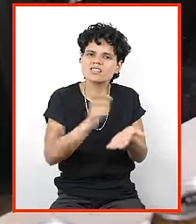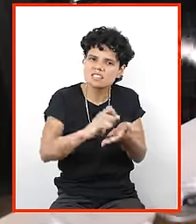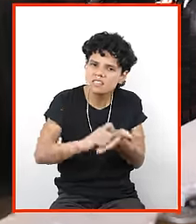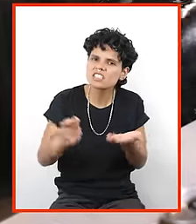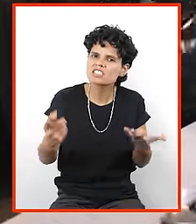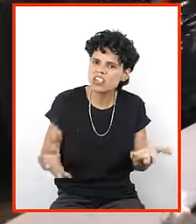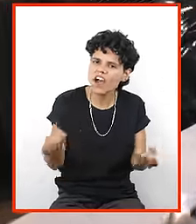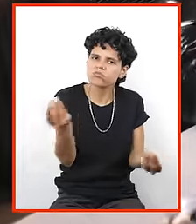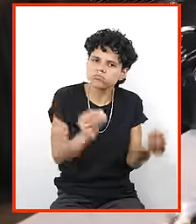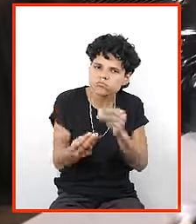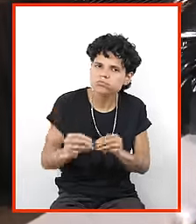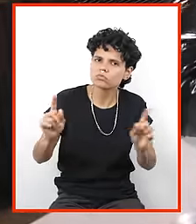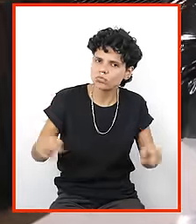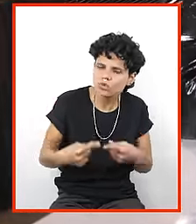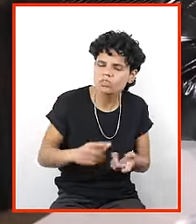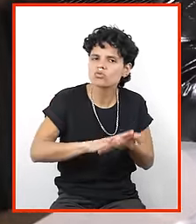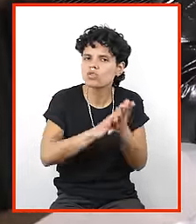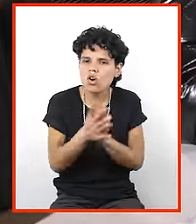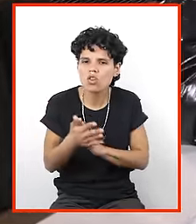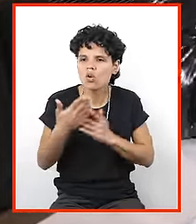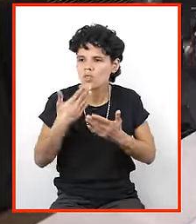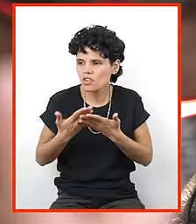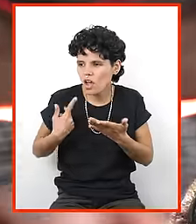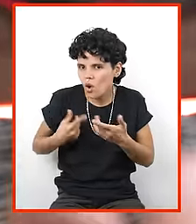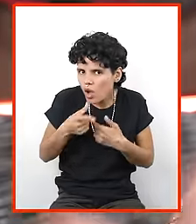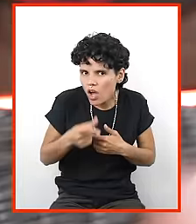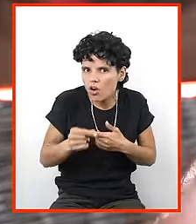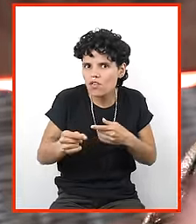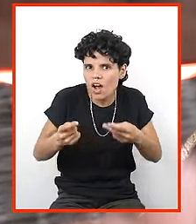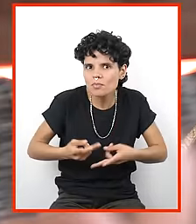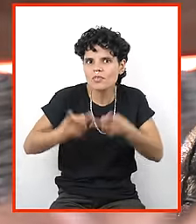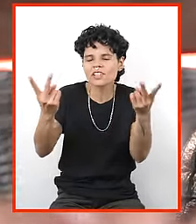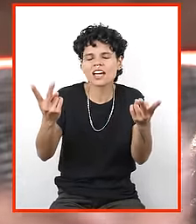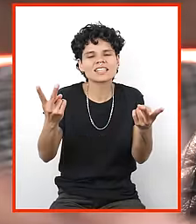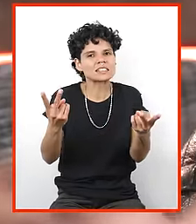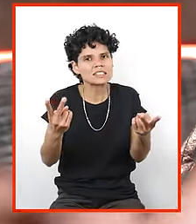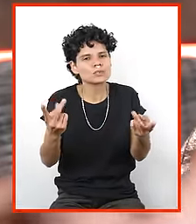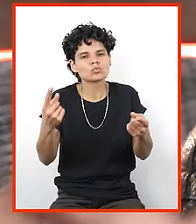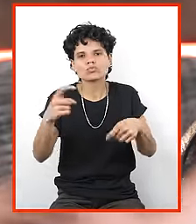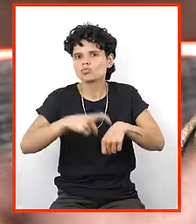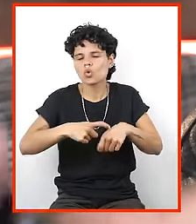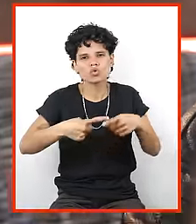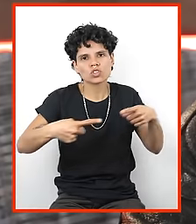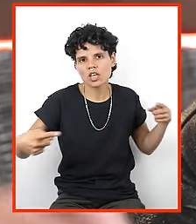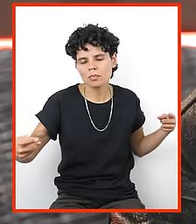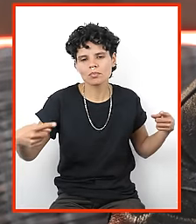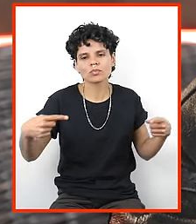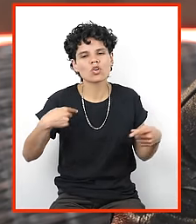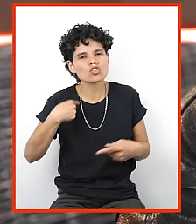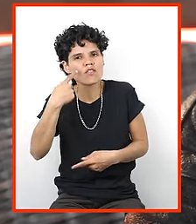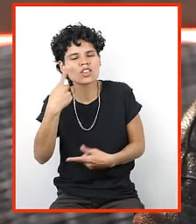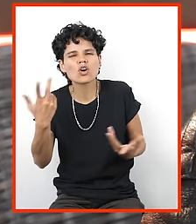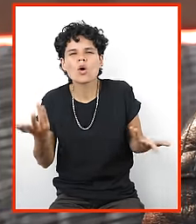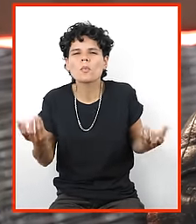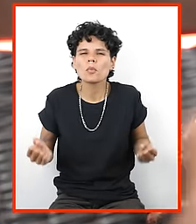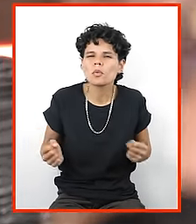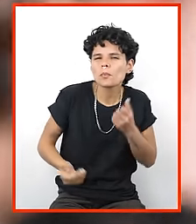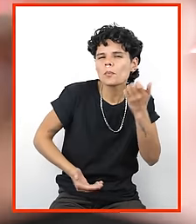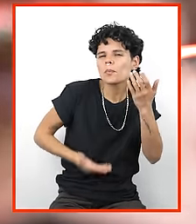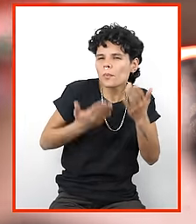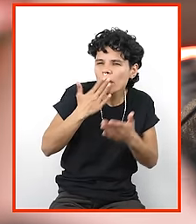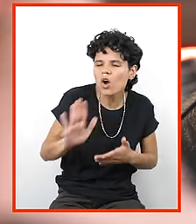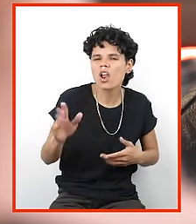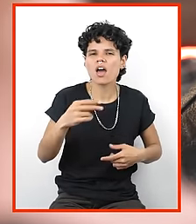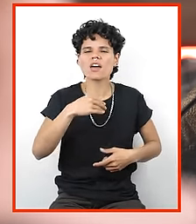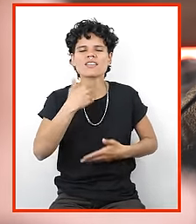sacar. Y siento que soy súper exigente siempre como en torno a mi trabajo. Entonces como que siempre estoy viendo cómo mejorar, cómo